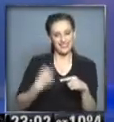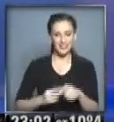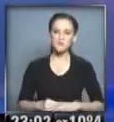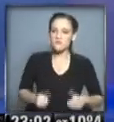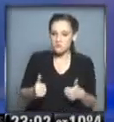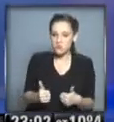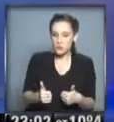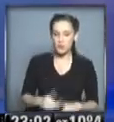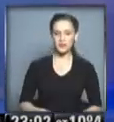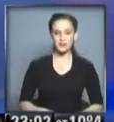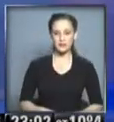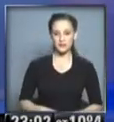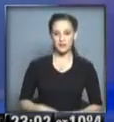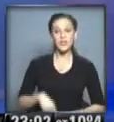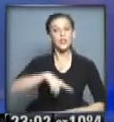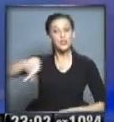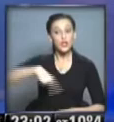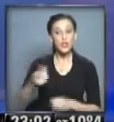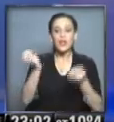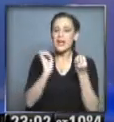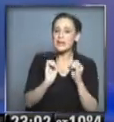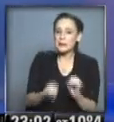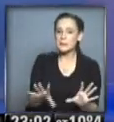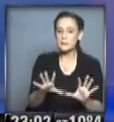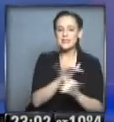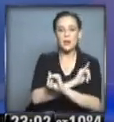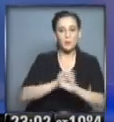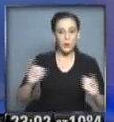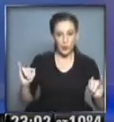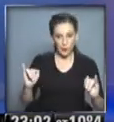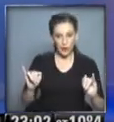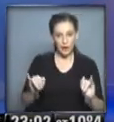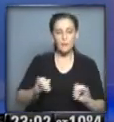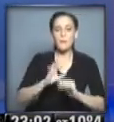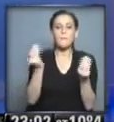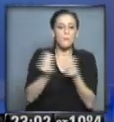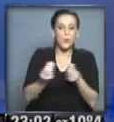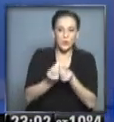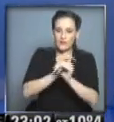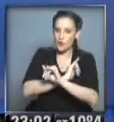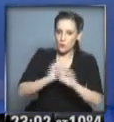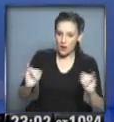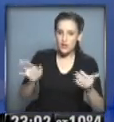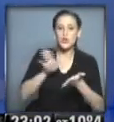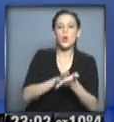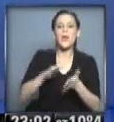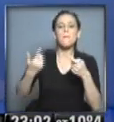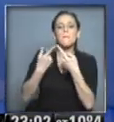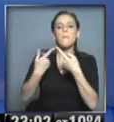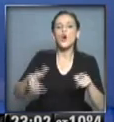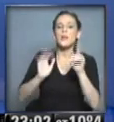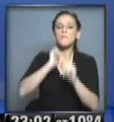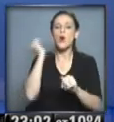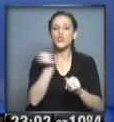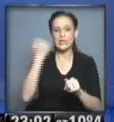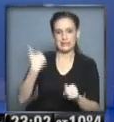espectacular y nosotros vamos a comenzar ya mismo con este programa con toda la información con todo lo que tiene que ver con lo más importante que ha